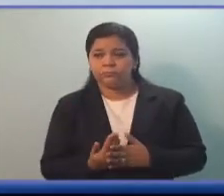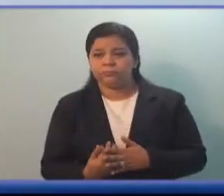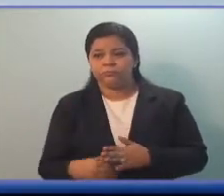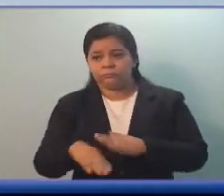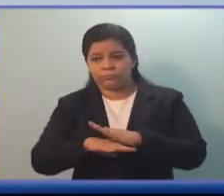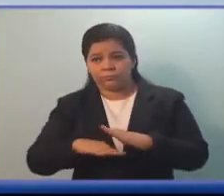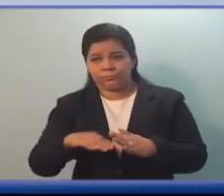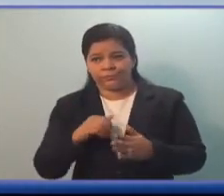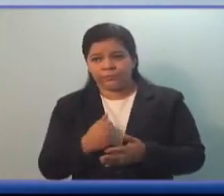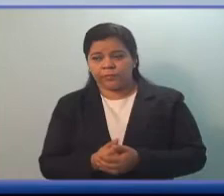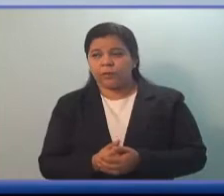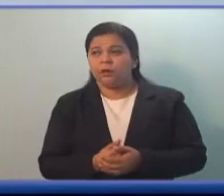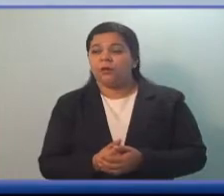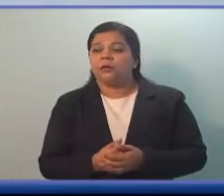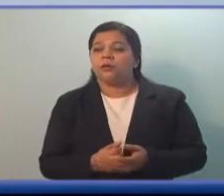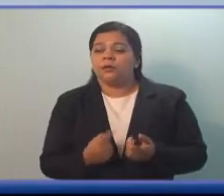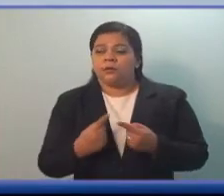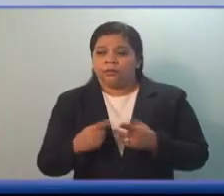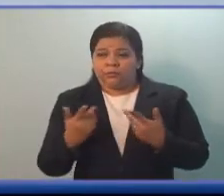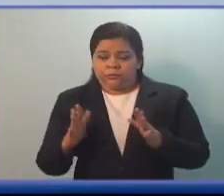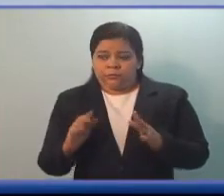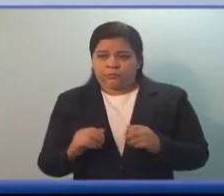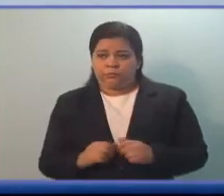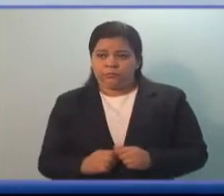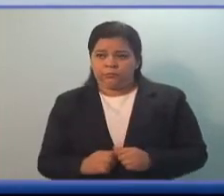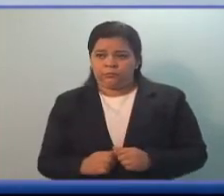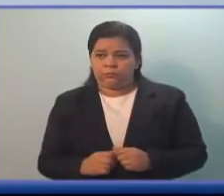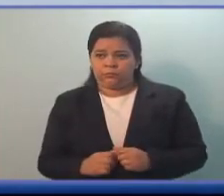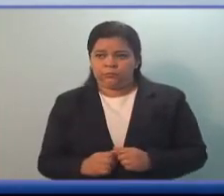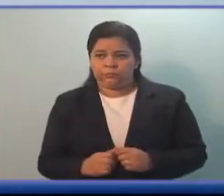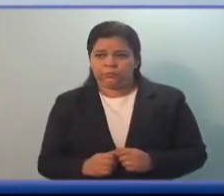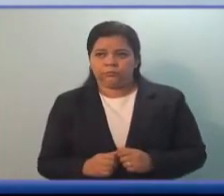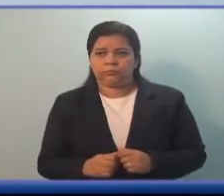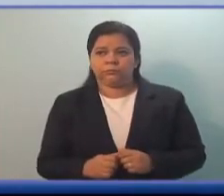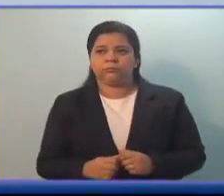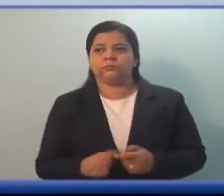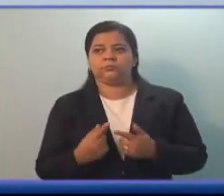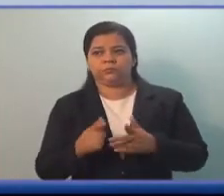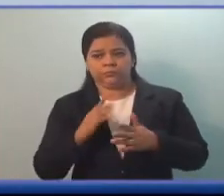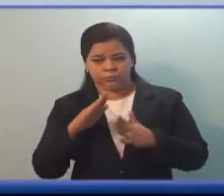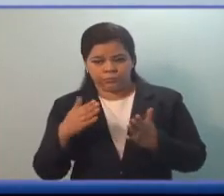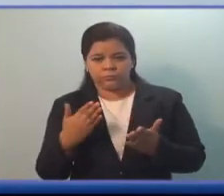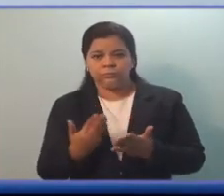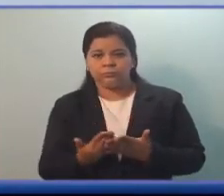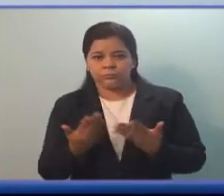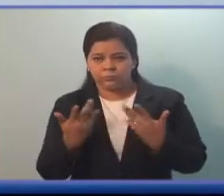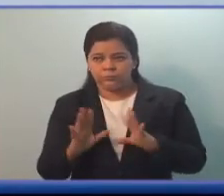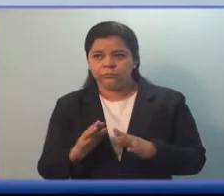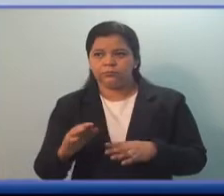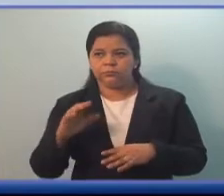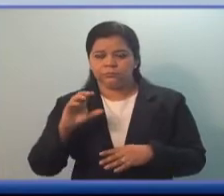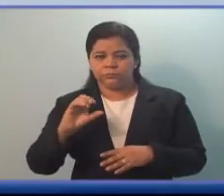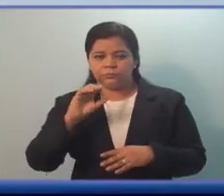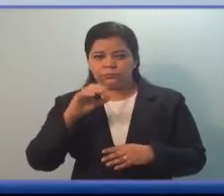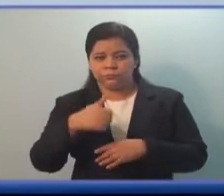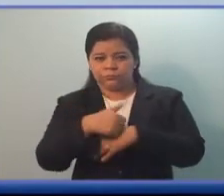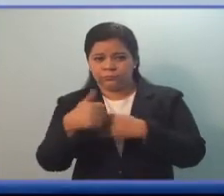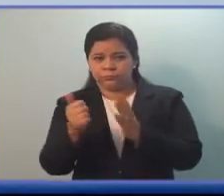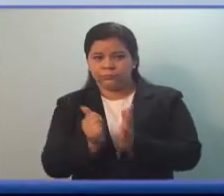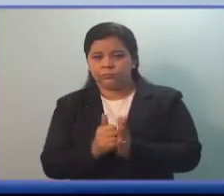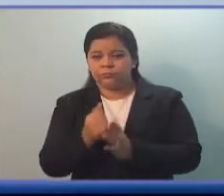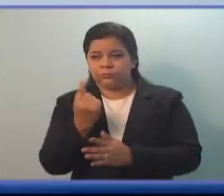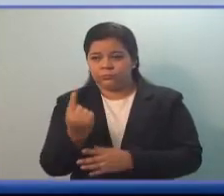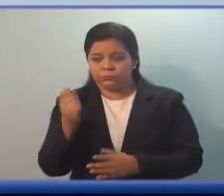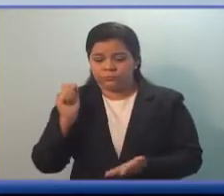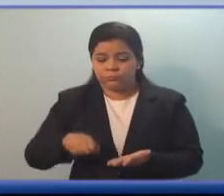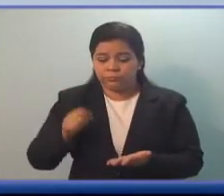conformación, que hay, por ejemplo, en algunos centros judiciales hay una asamblea de jueces, en otros